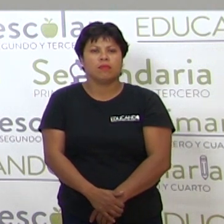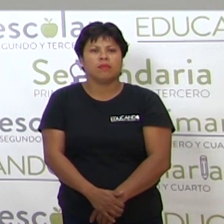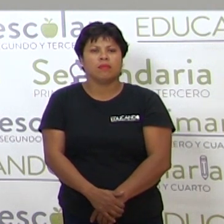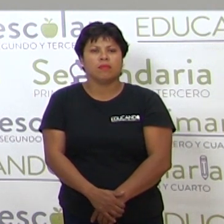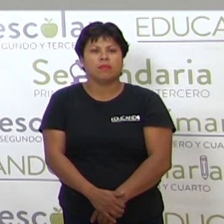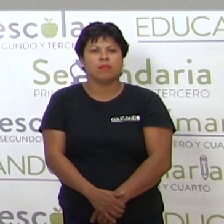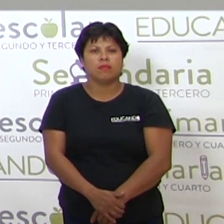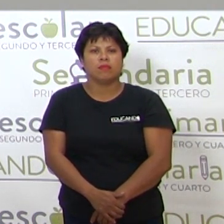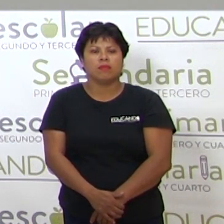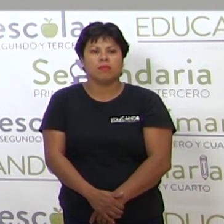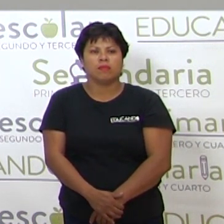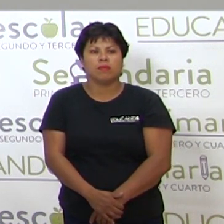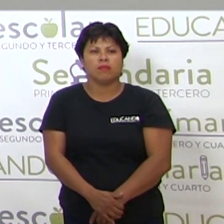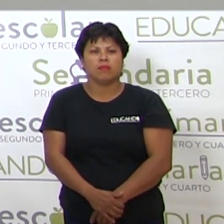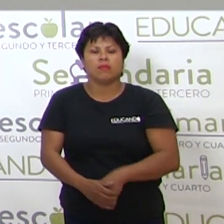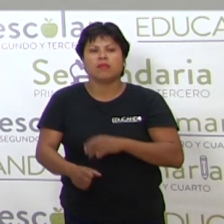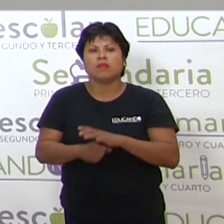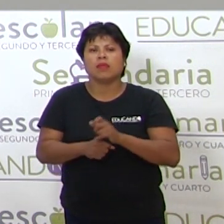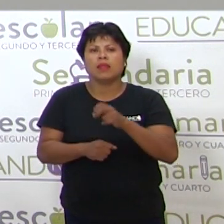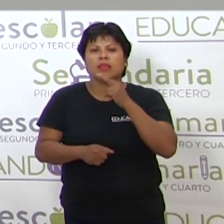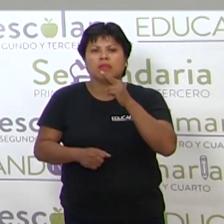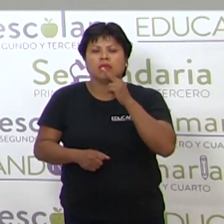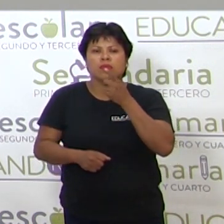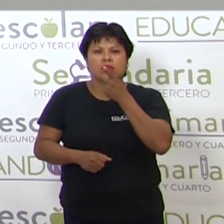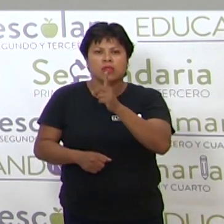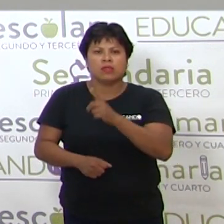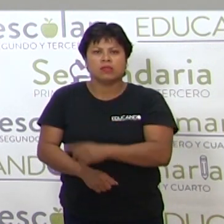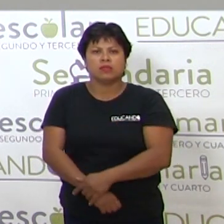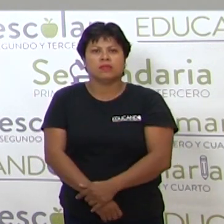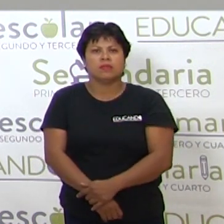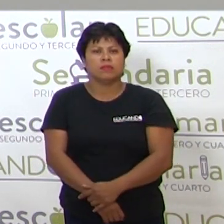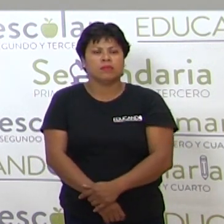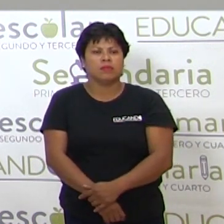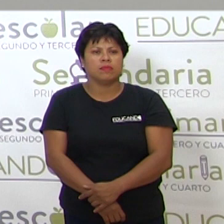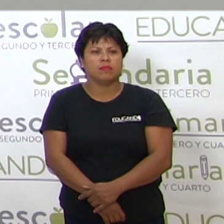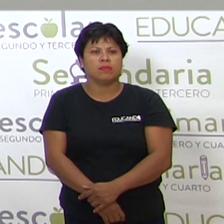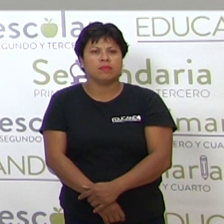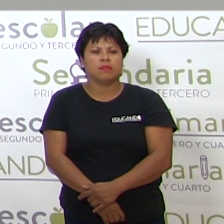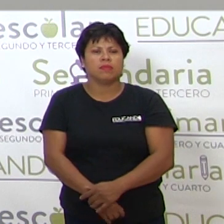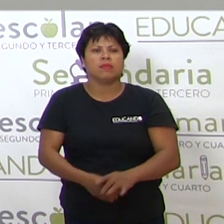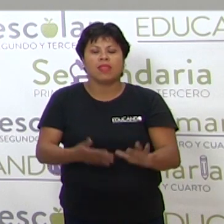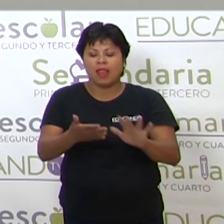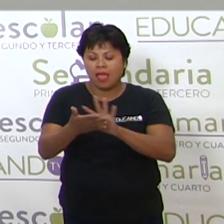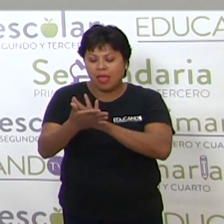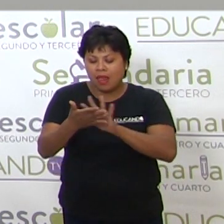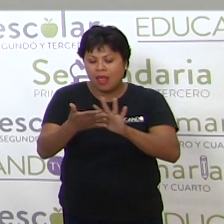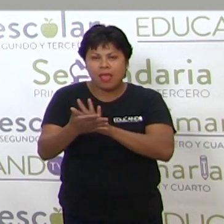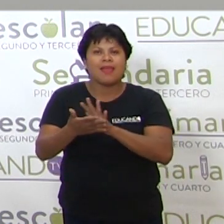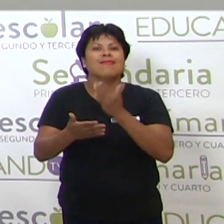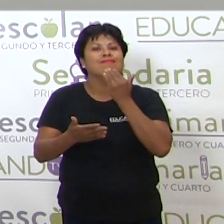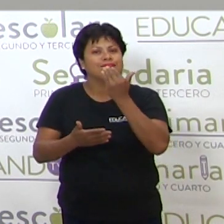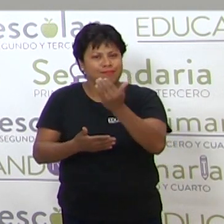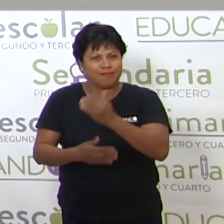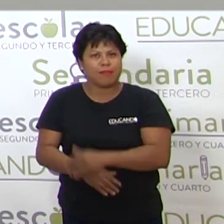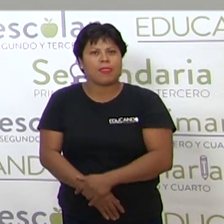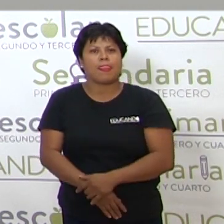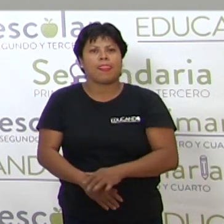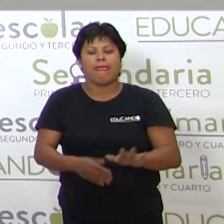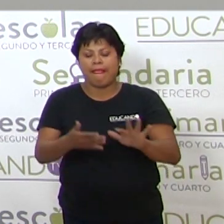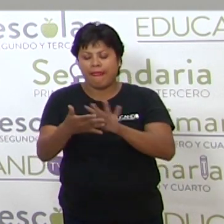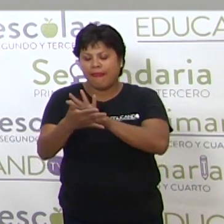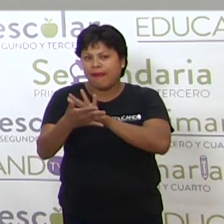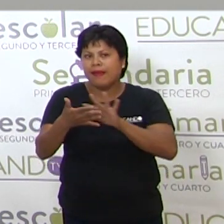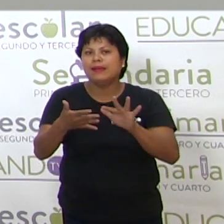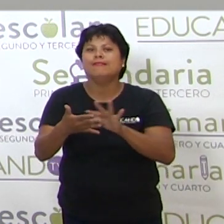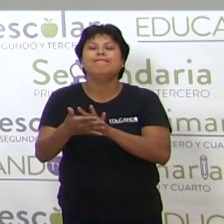imagen que tenemos aquí que verbo nos indica leer muy bien leer